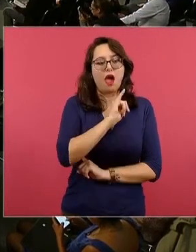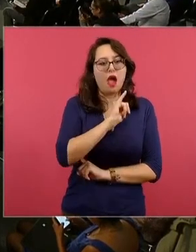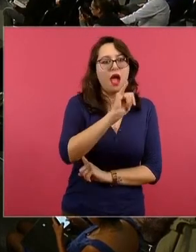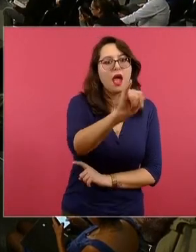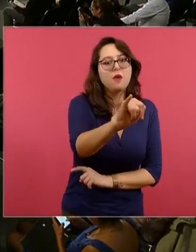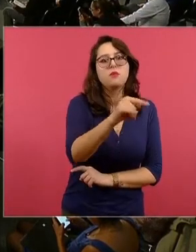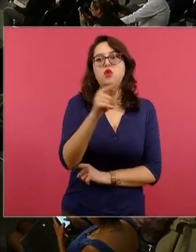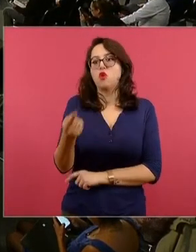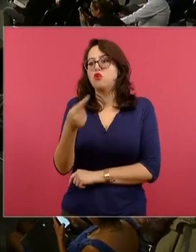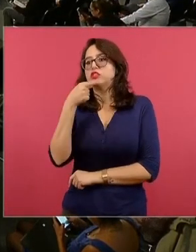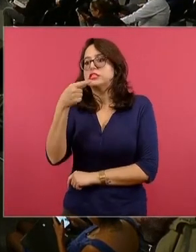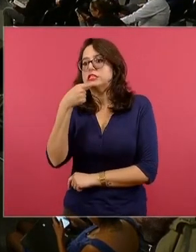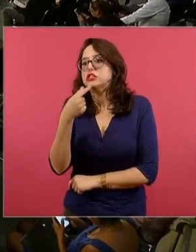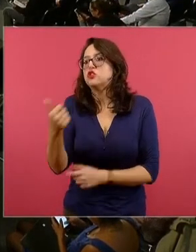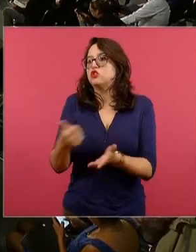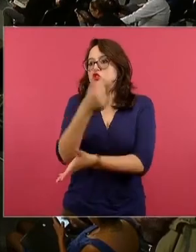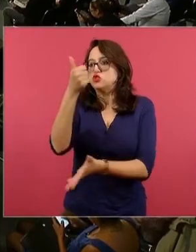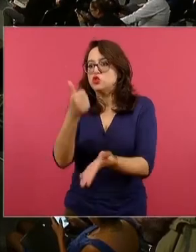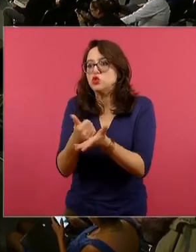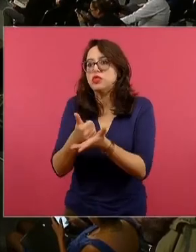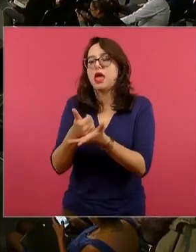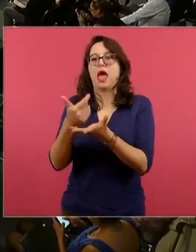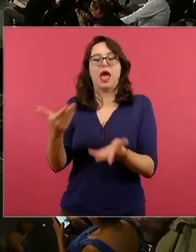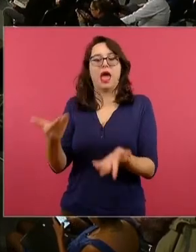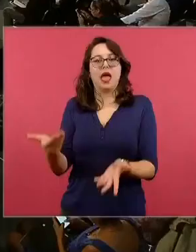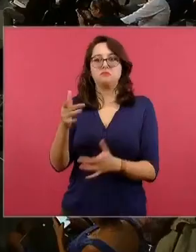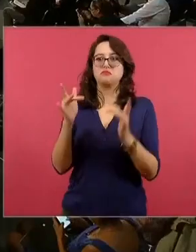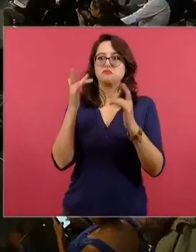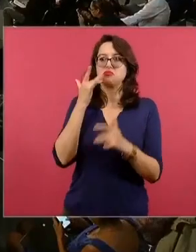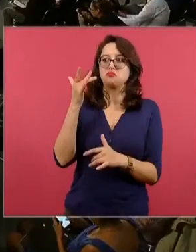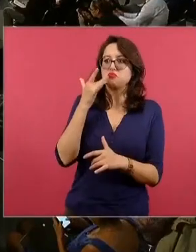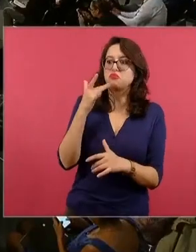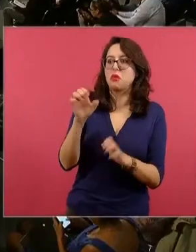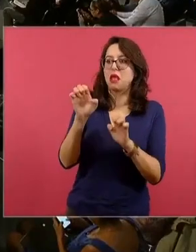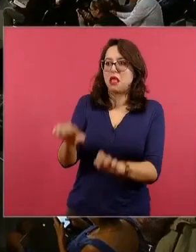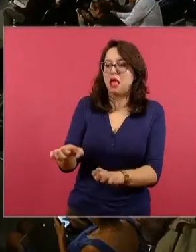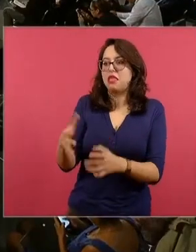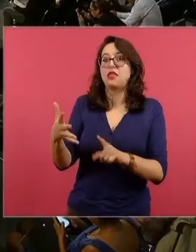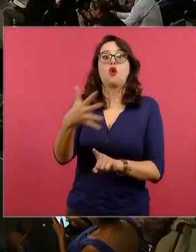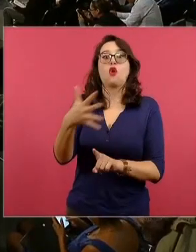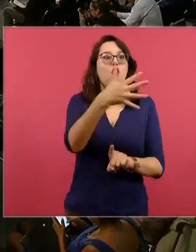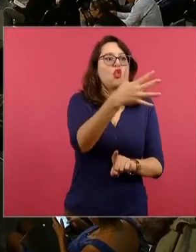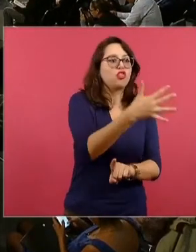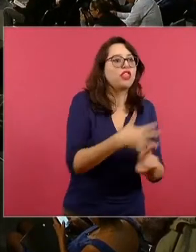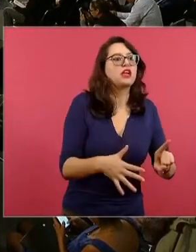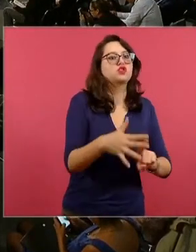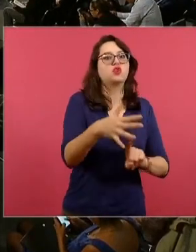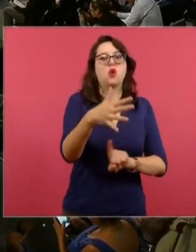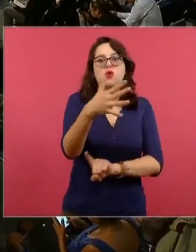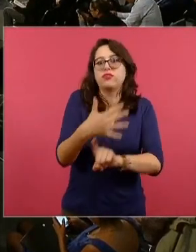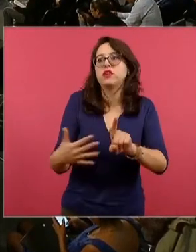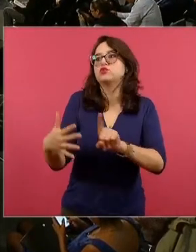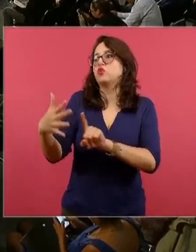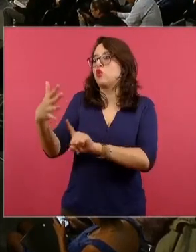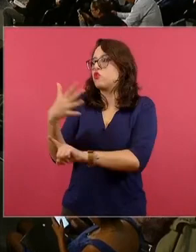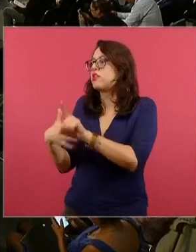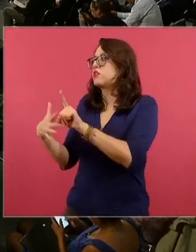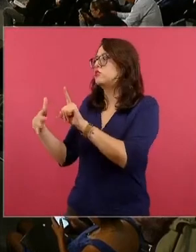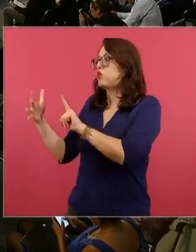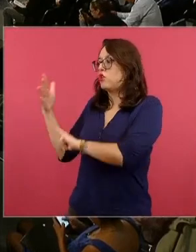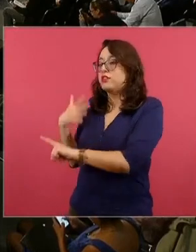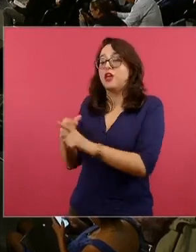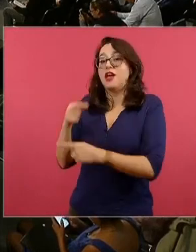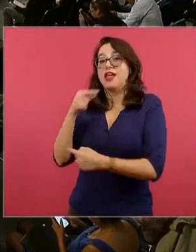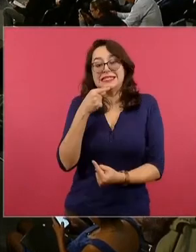que vive en una zona urbana, en la colonia del Valle, etcétera. O sea, lo que queremos que el niño reconozca es